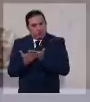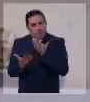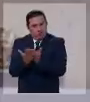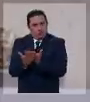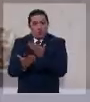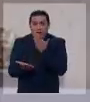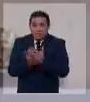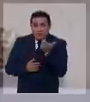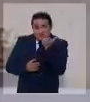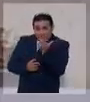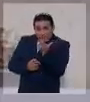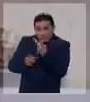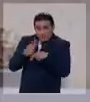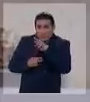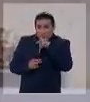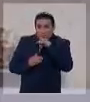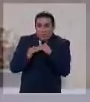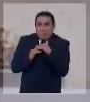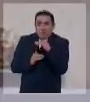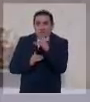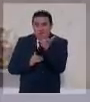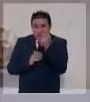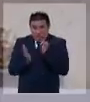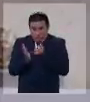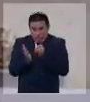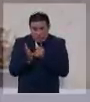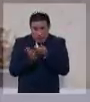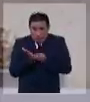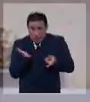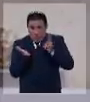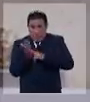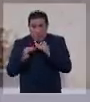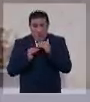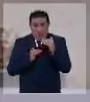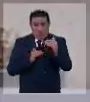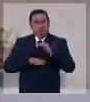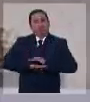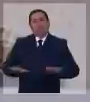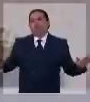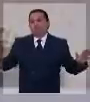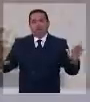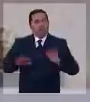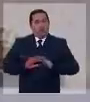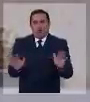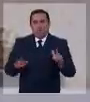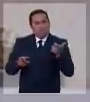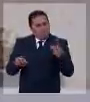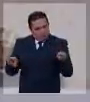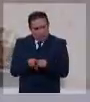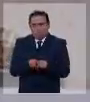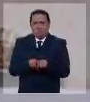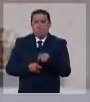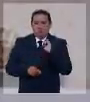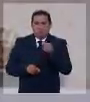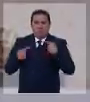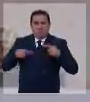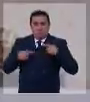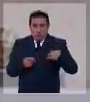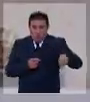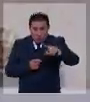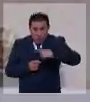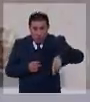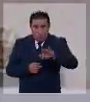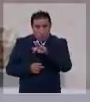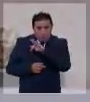aumentar impuestos. Estoy proponiendo también que todas las personas que ganan menos de 10 mil pesos al